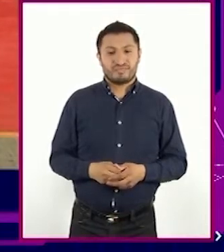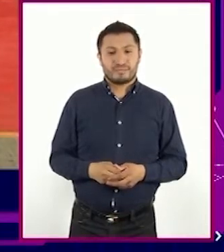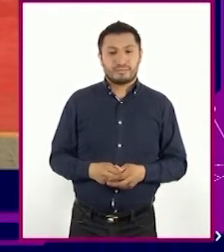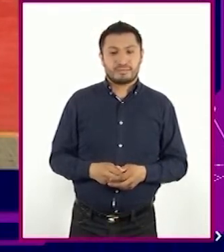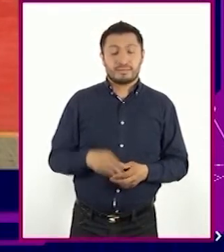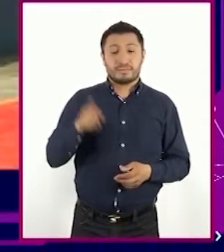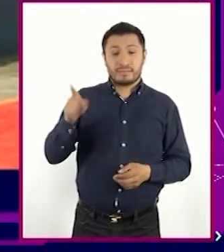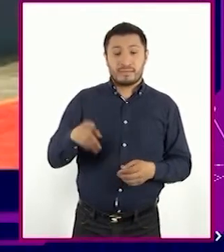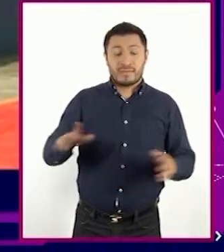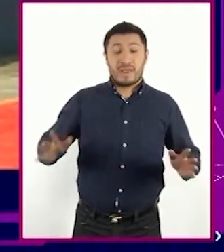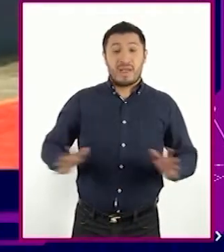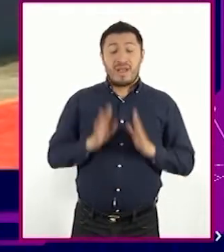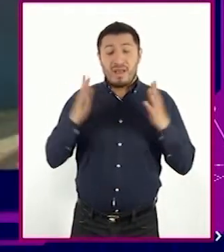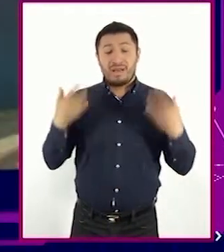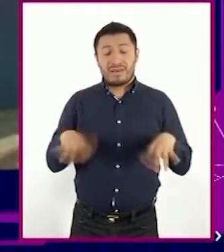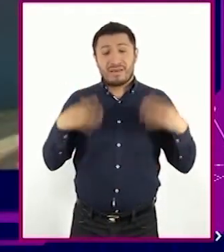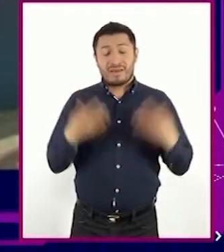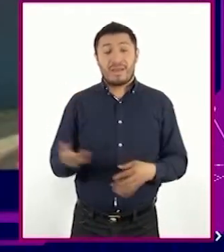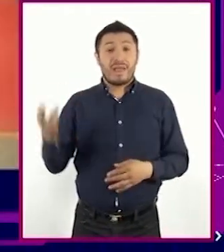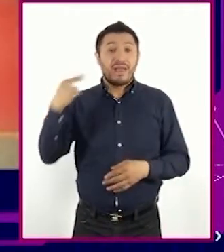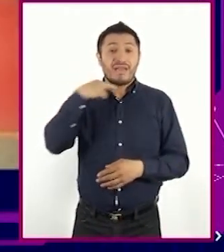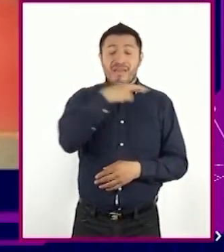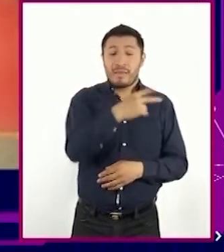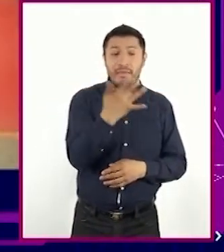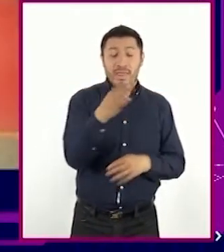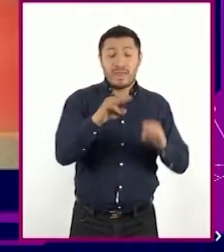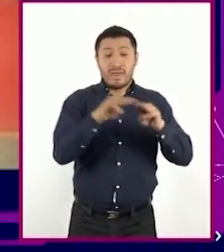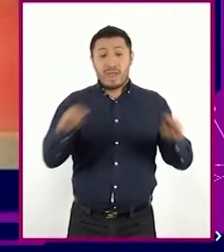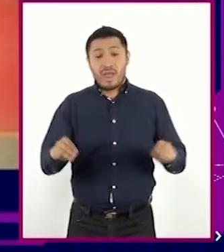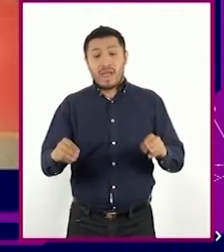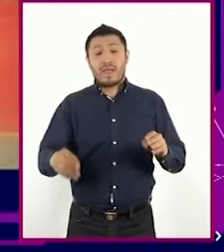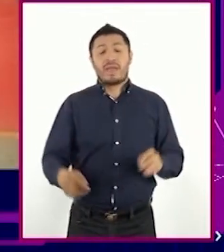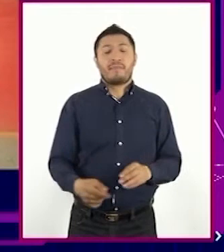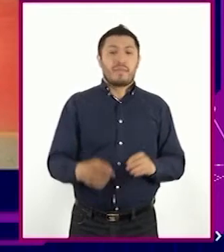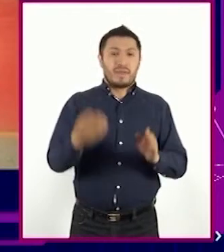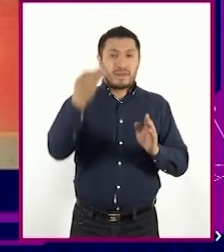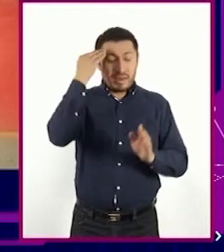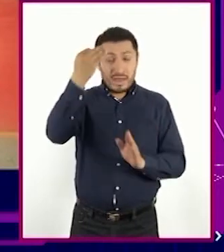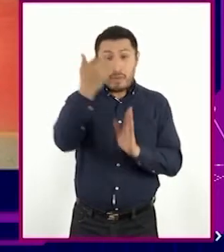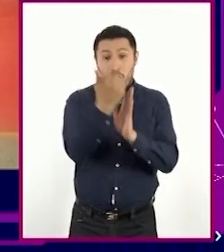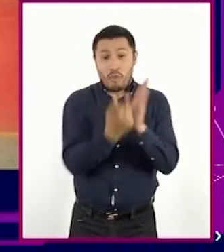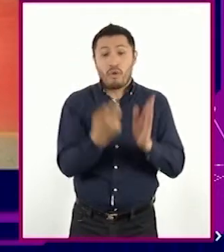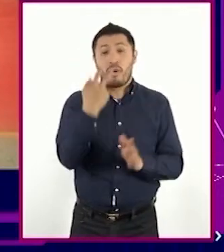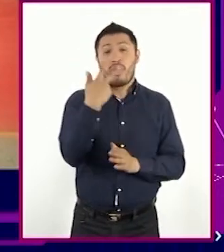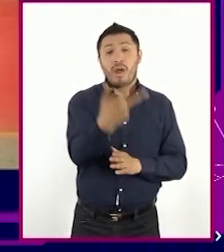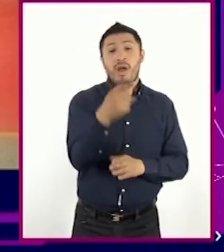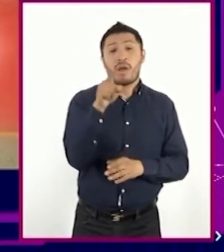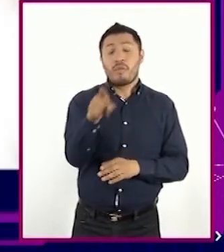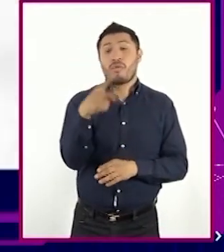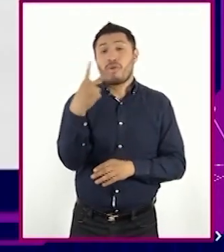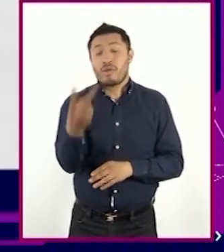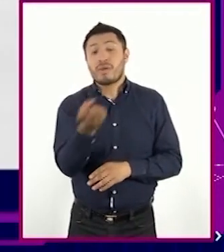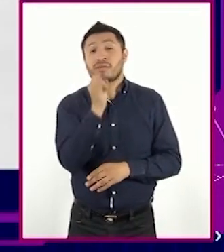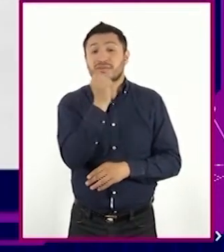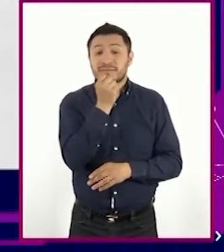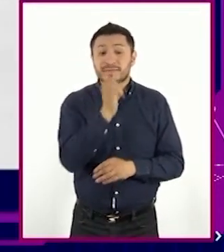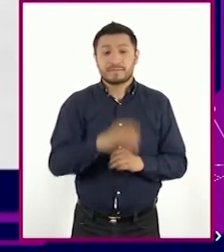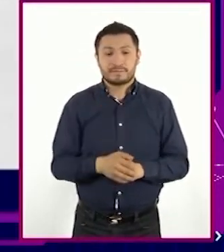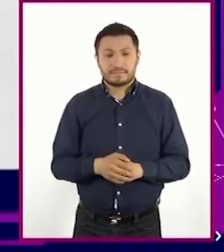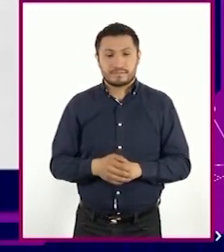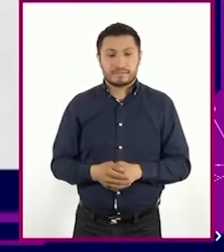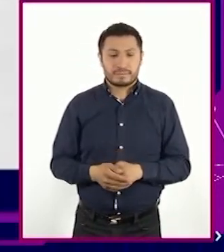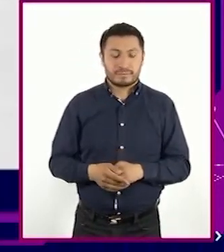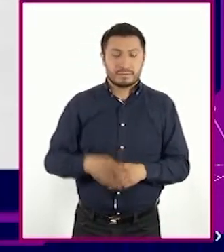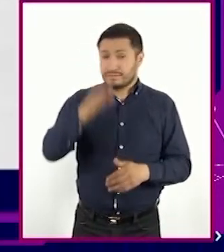Luis da la sorpresa. Ha recorrido los 50 metros en menor tiempo que Pepe, 8.2 segundos. La